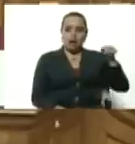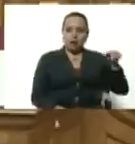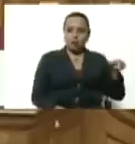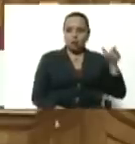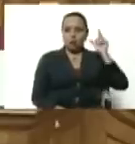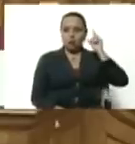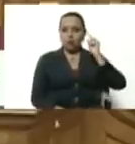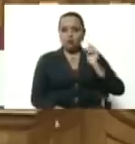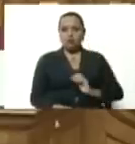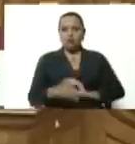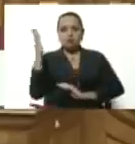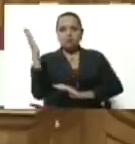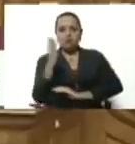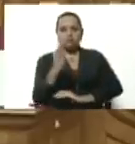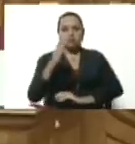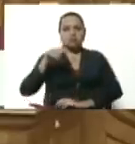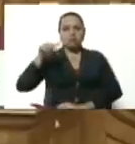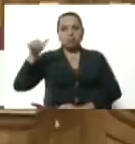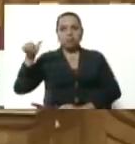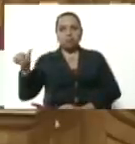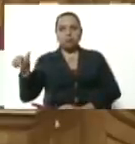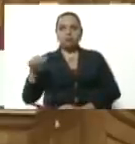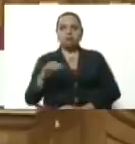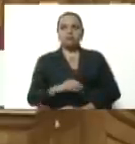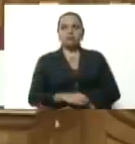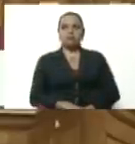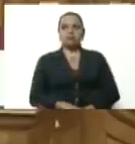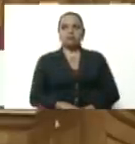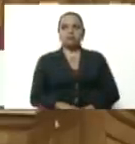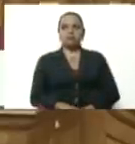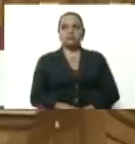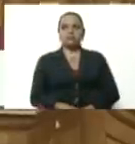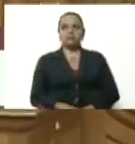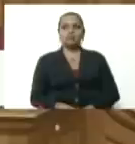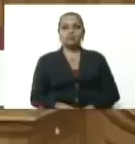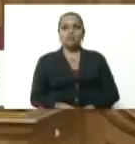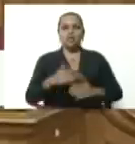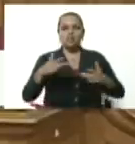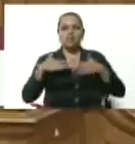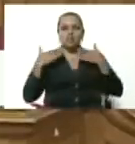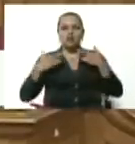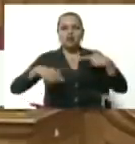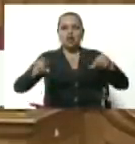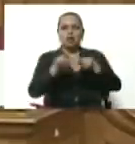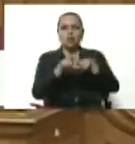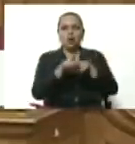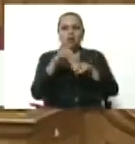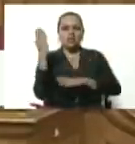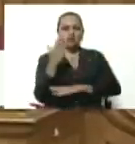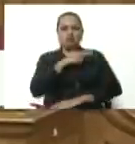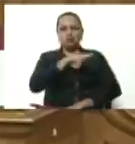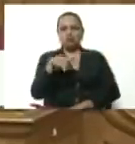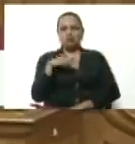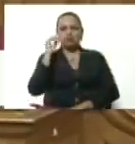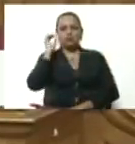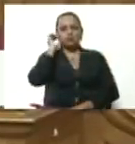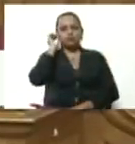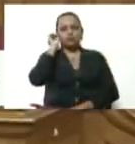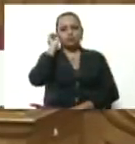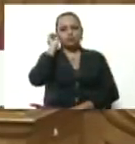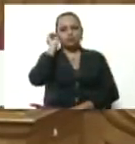sancionan a Gladys, sintamos que también nos están sancionando a nosotros.